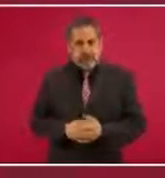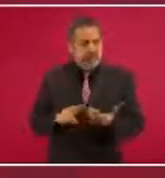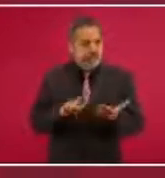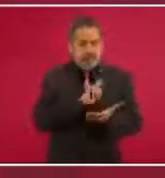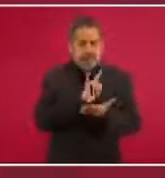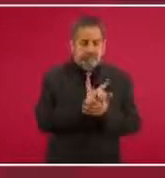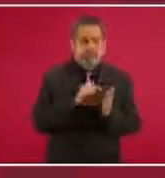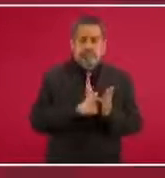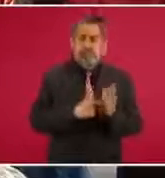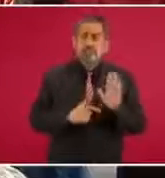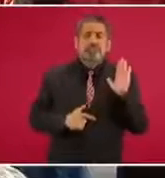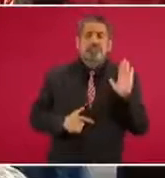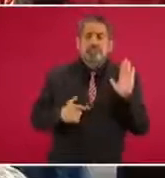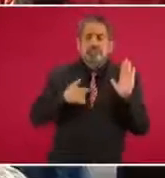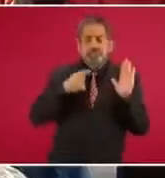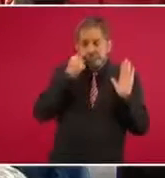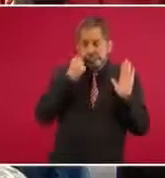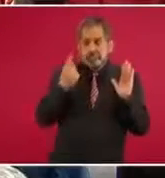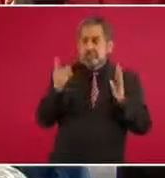ley